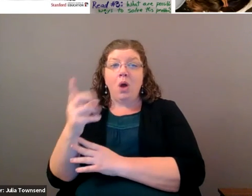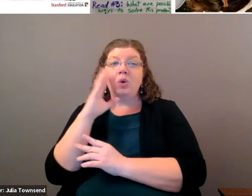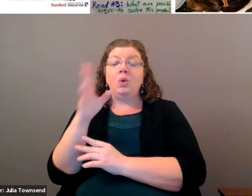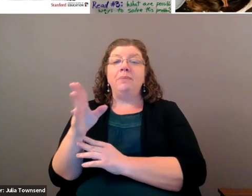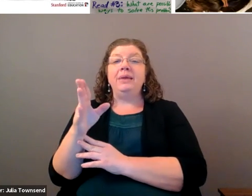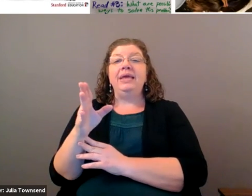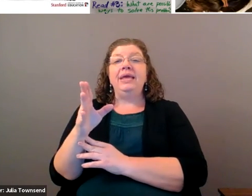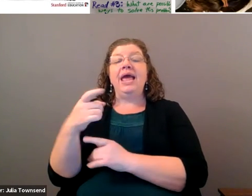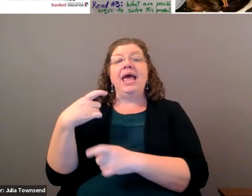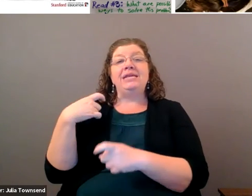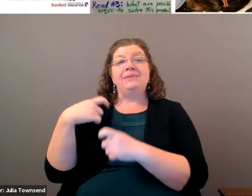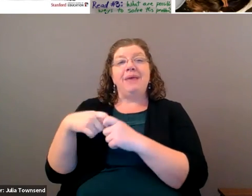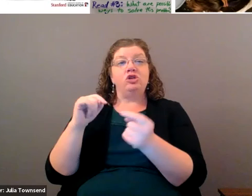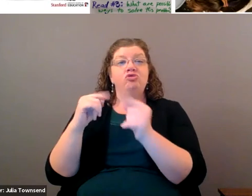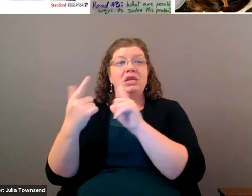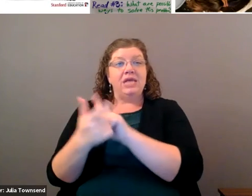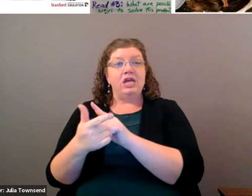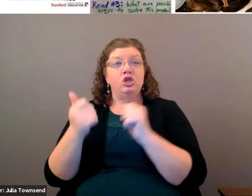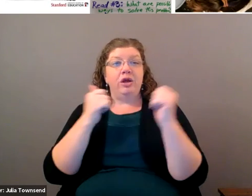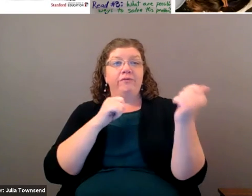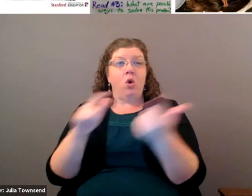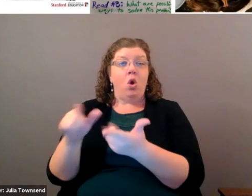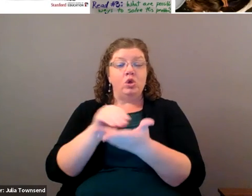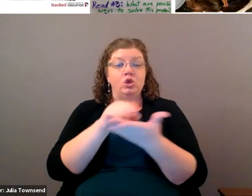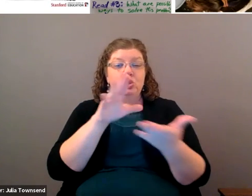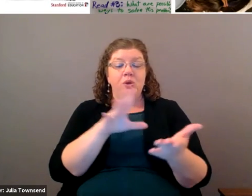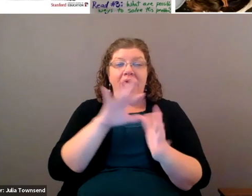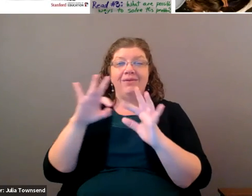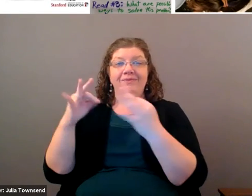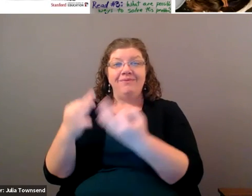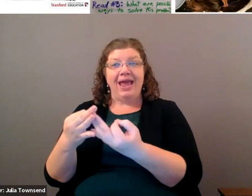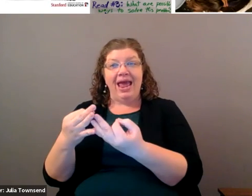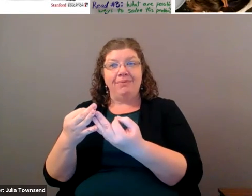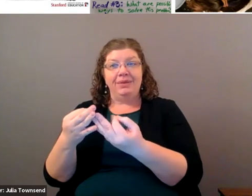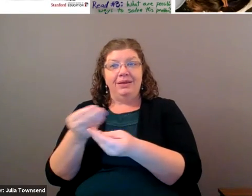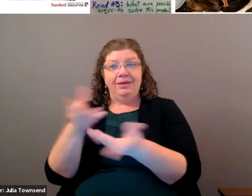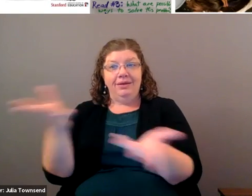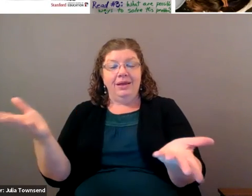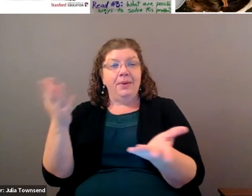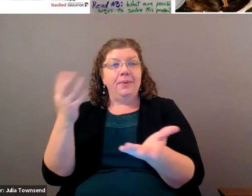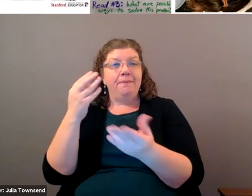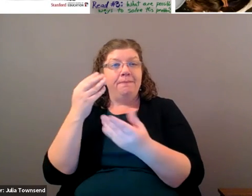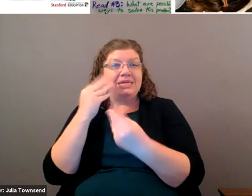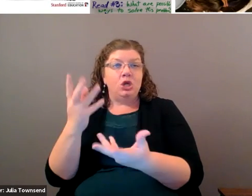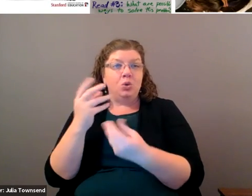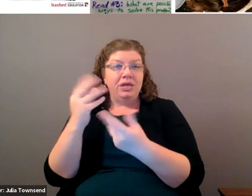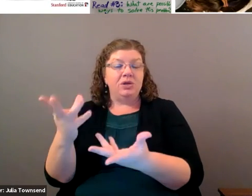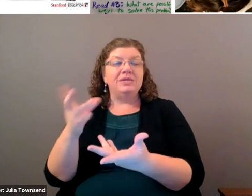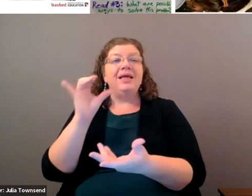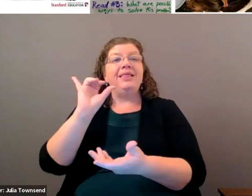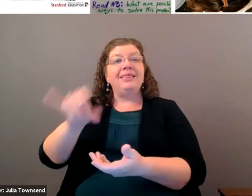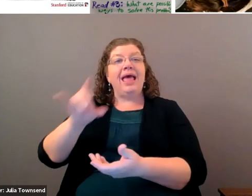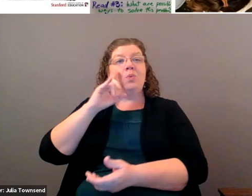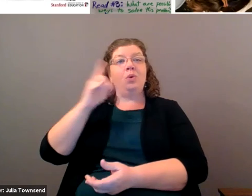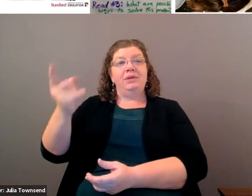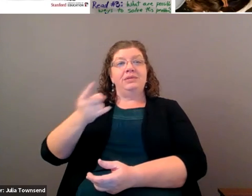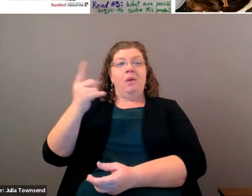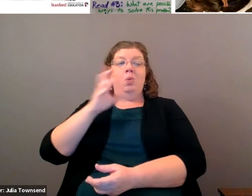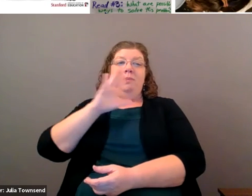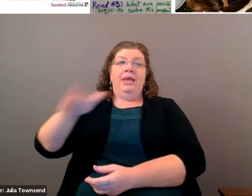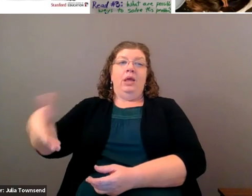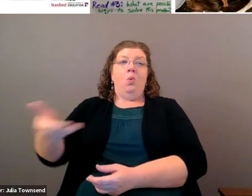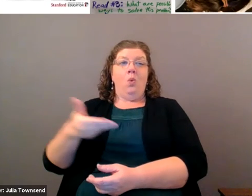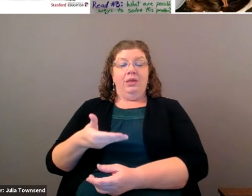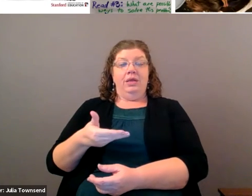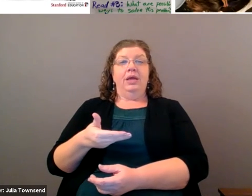van a tener una traducción en español de todos los materiales que reciben los estudiantes, y esto va a ser algo que pues